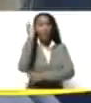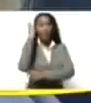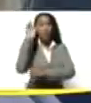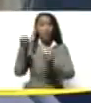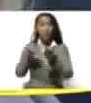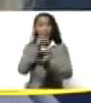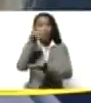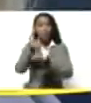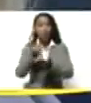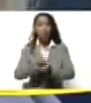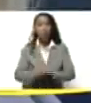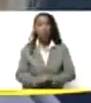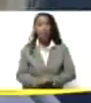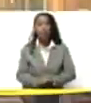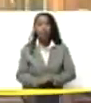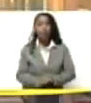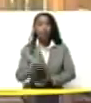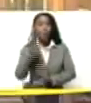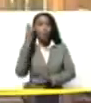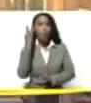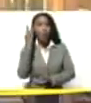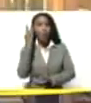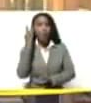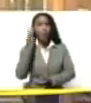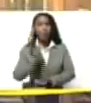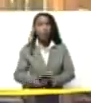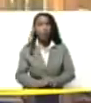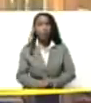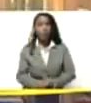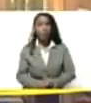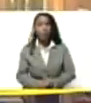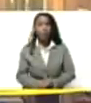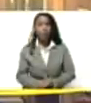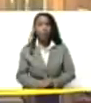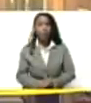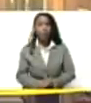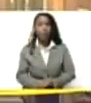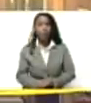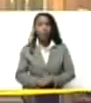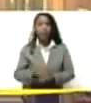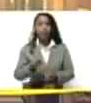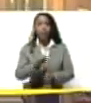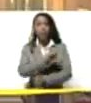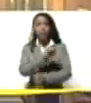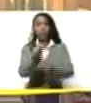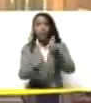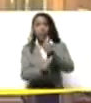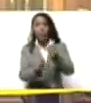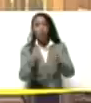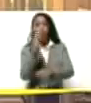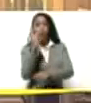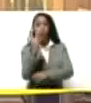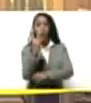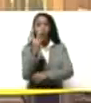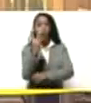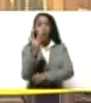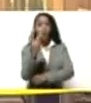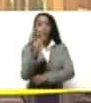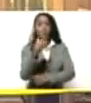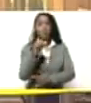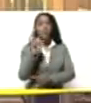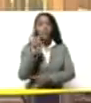de la oposición inclusive diputado martínez uno de sus